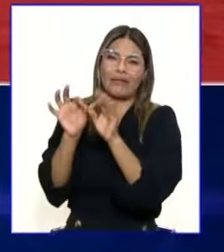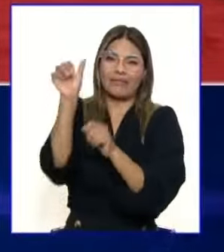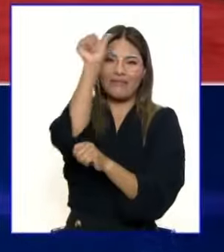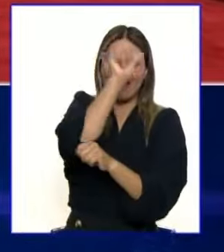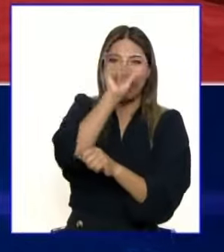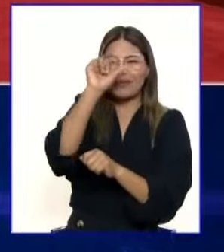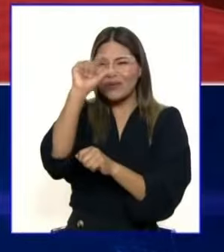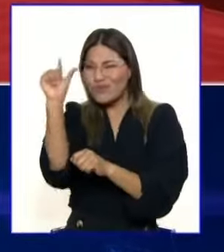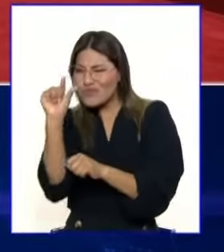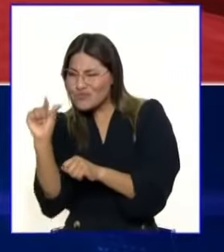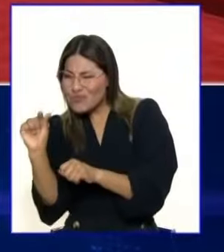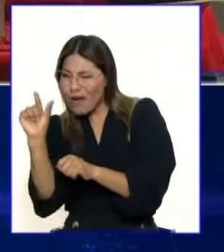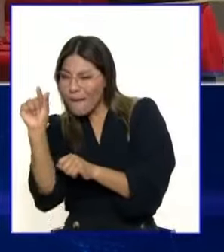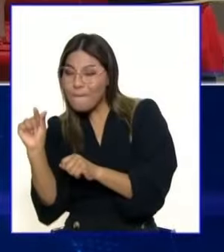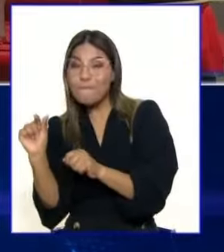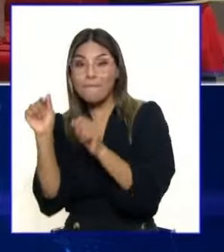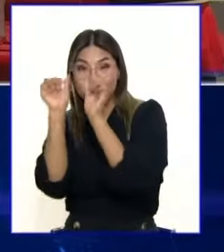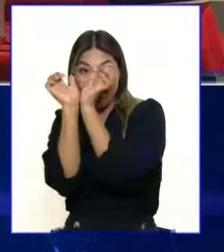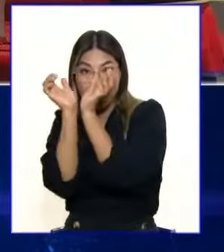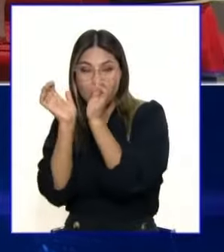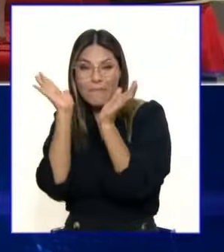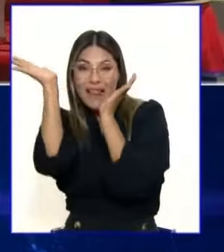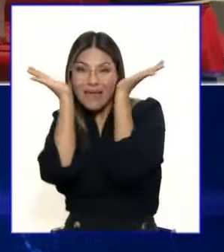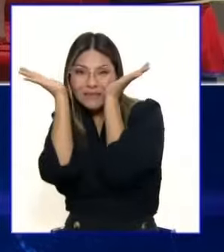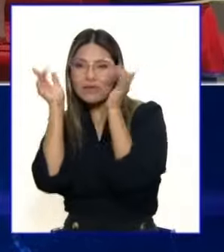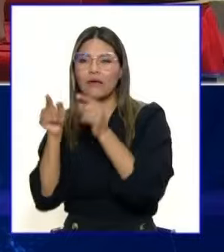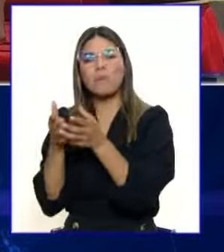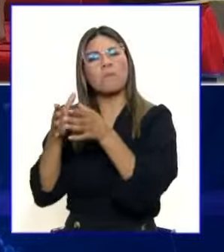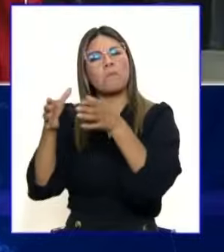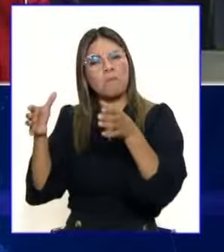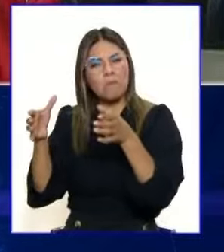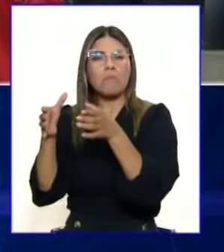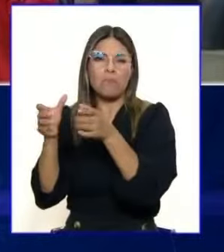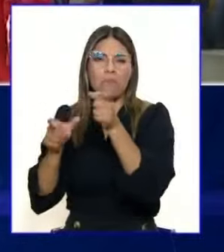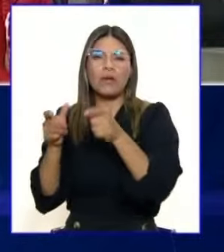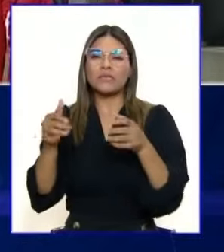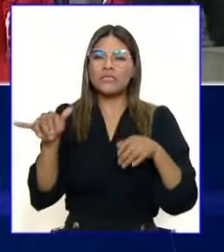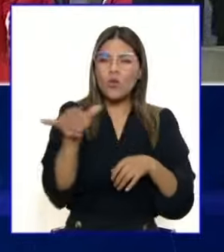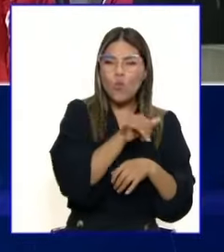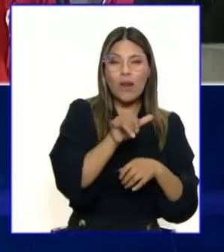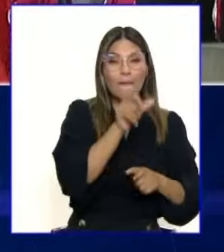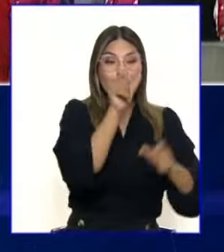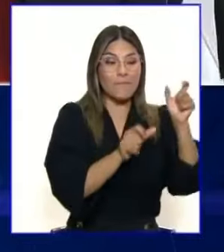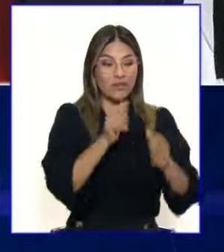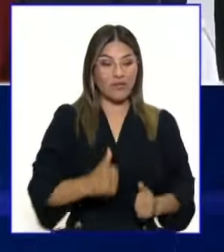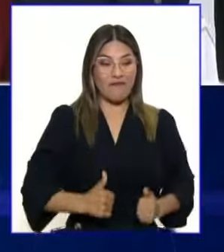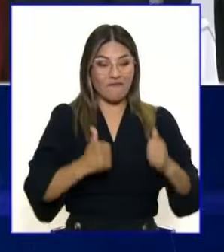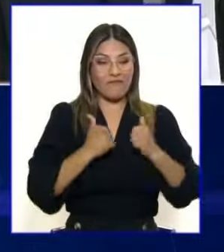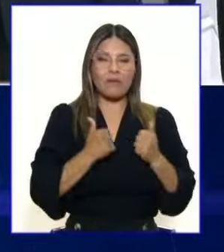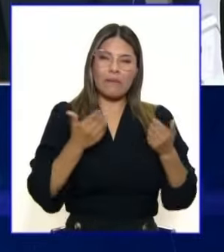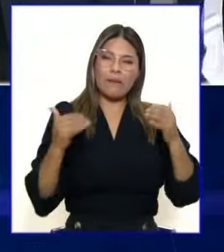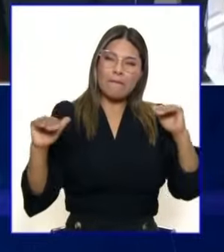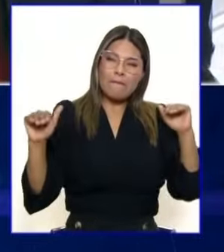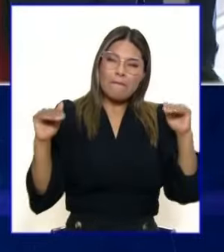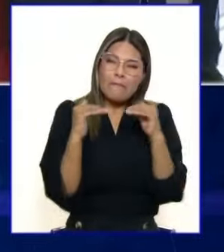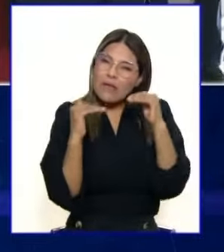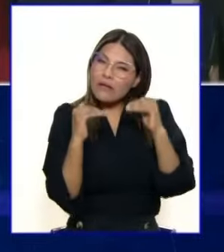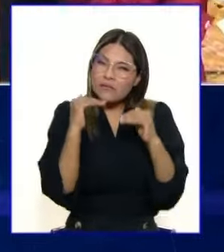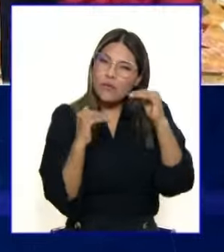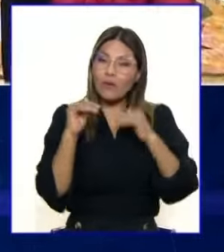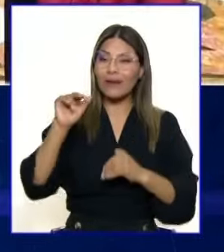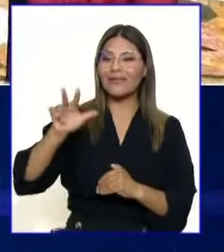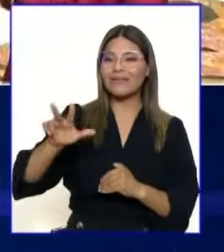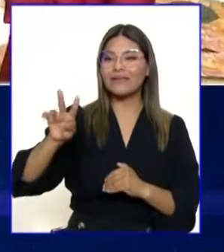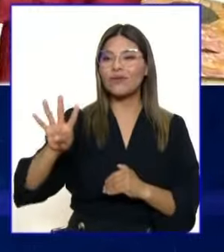que tiene un ingreso medio alto, una población similar a la del Perú, poco más de 34 millones de habitantes.